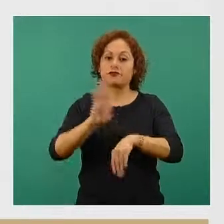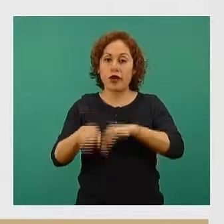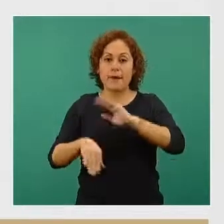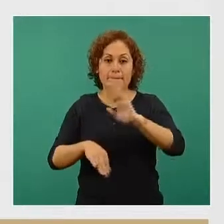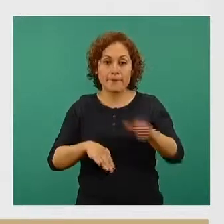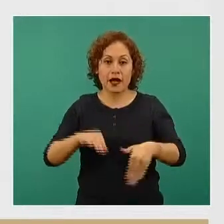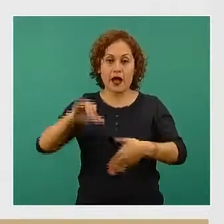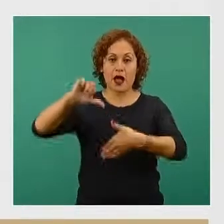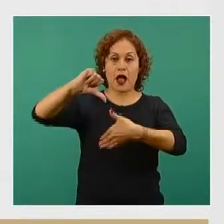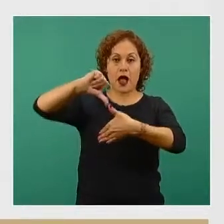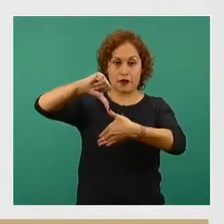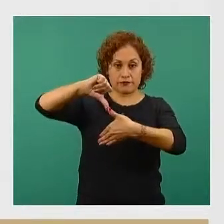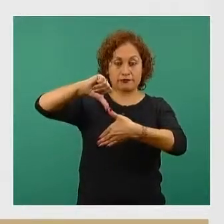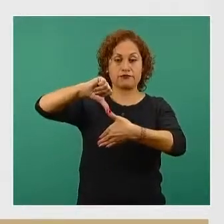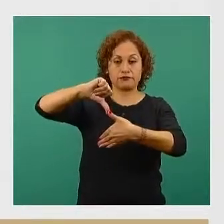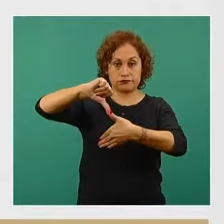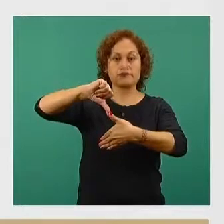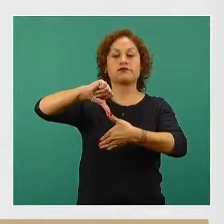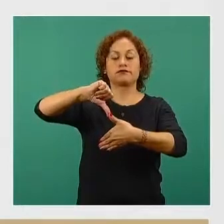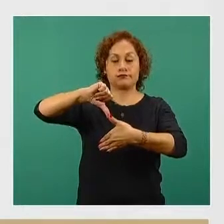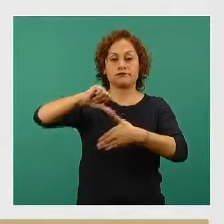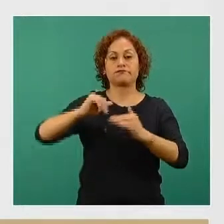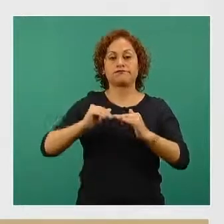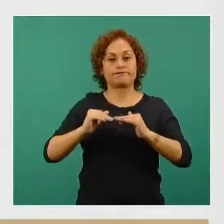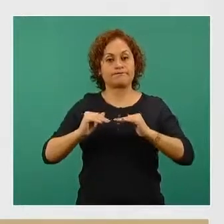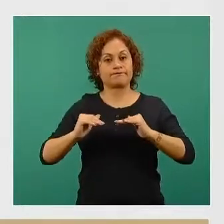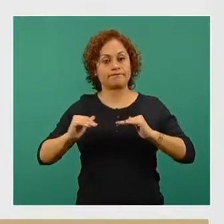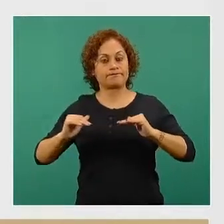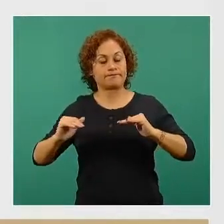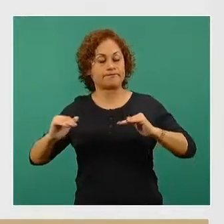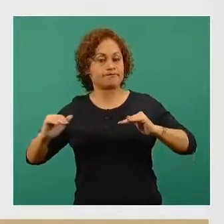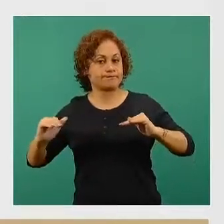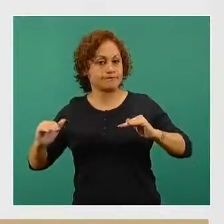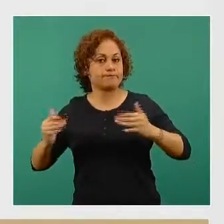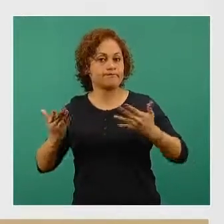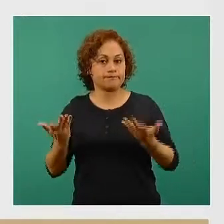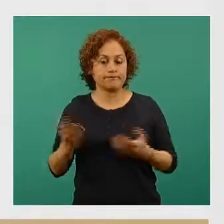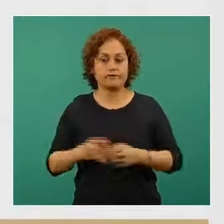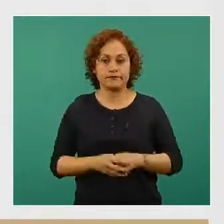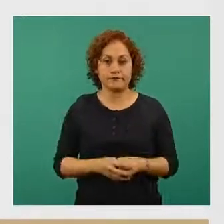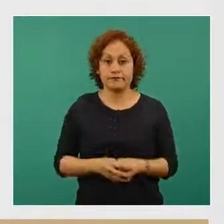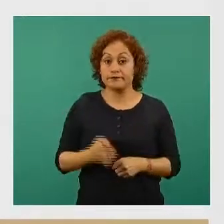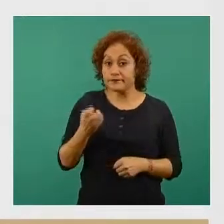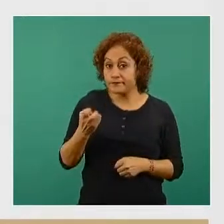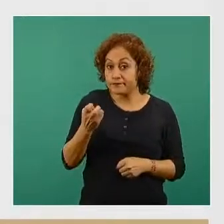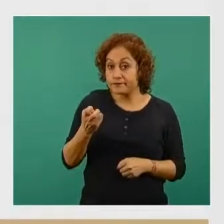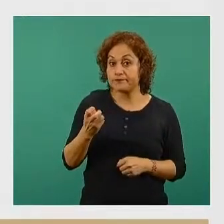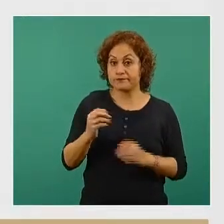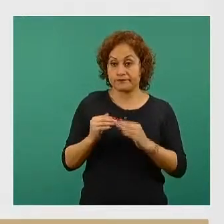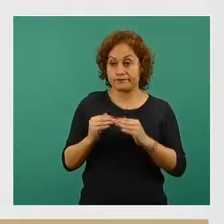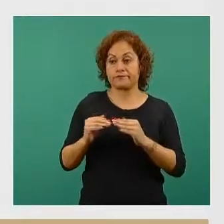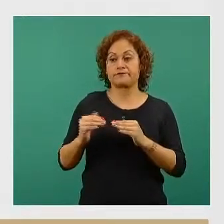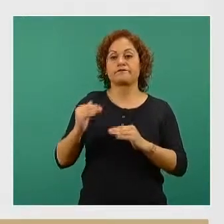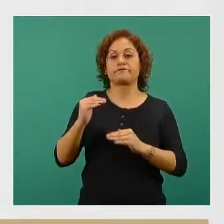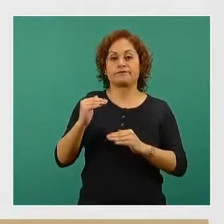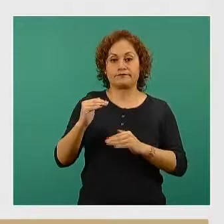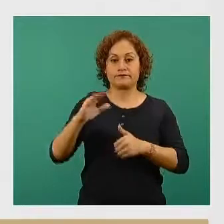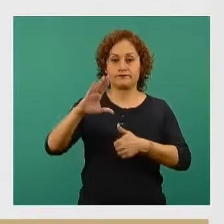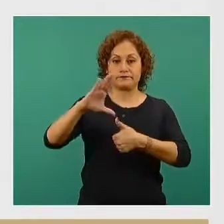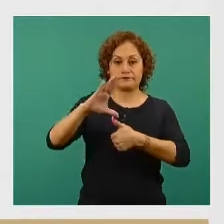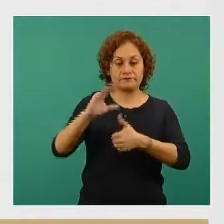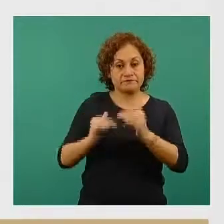América del Sur, pues se ha mantenido constante y todavía en un nivel alto, digamos en un nivel superior.